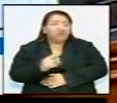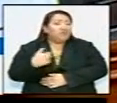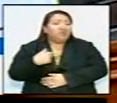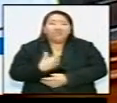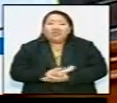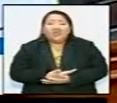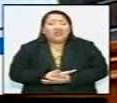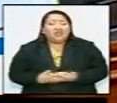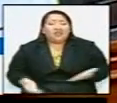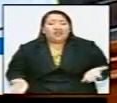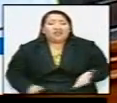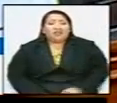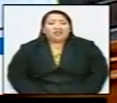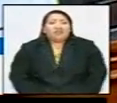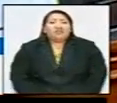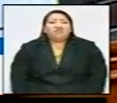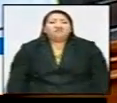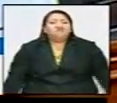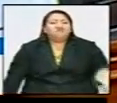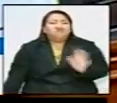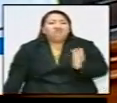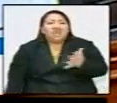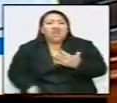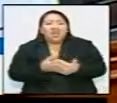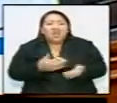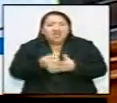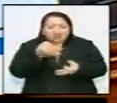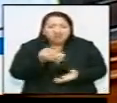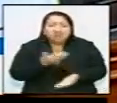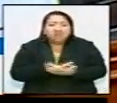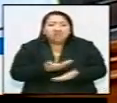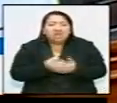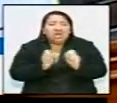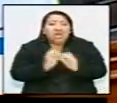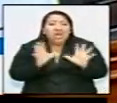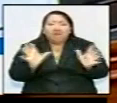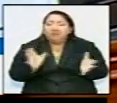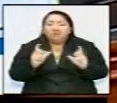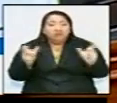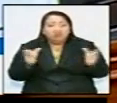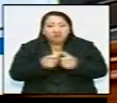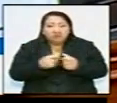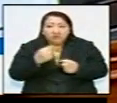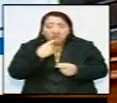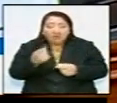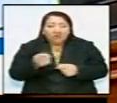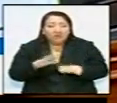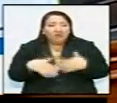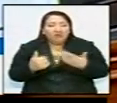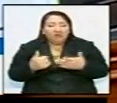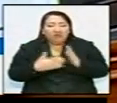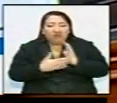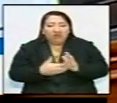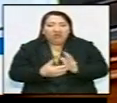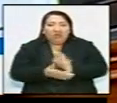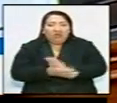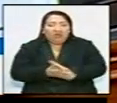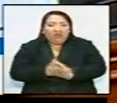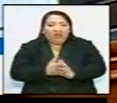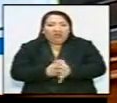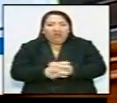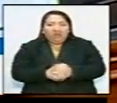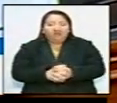tienen ninguna consistencia y la comisión ha concluido que no se ha podido determinar